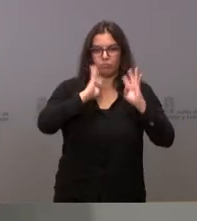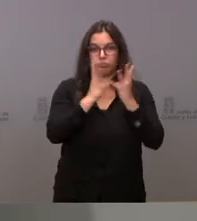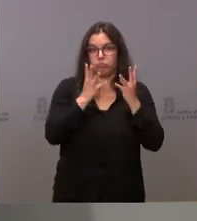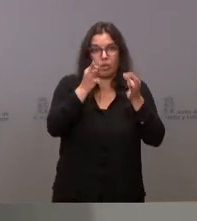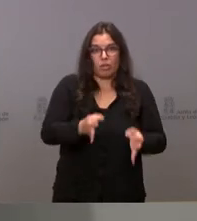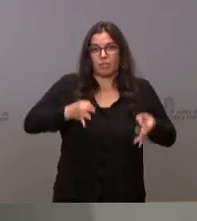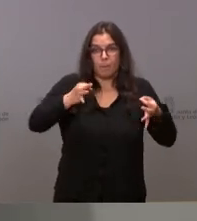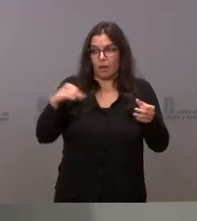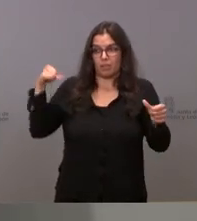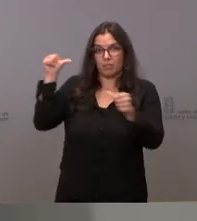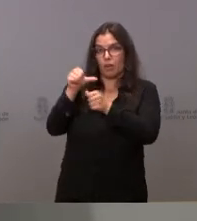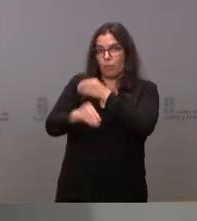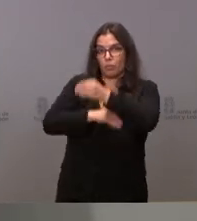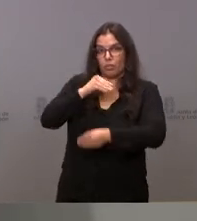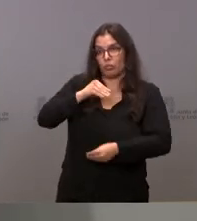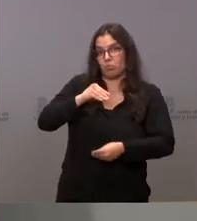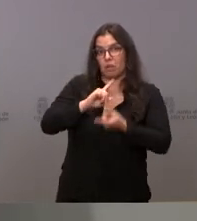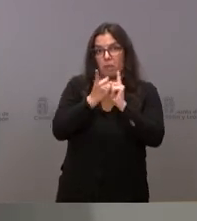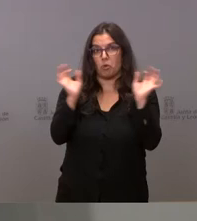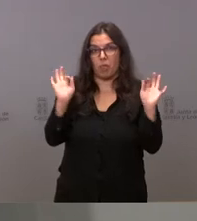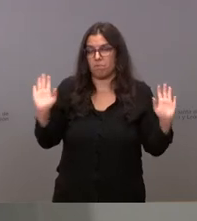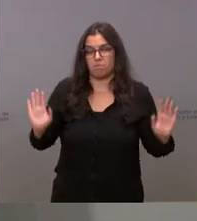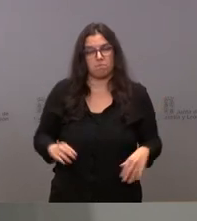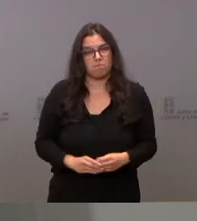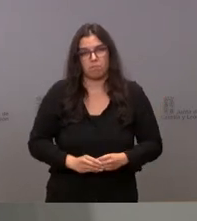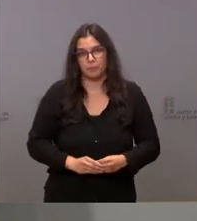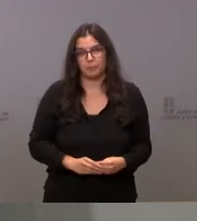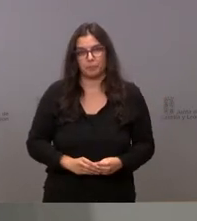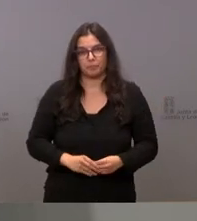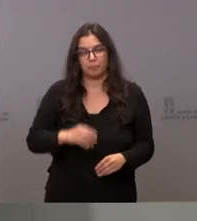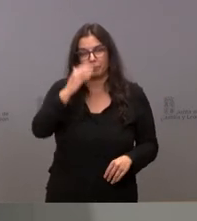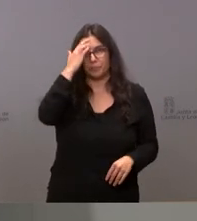siempre. Y no hemos cambiado a este respecto.